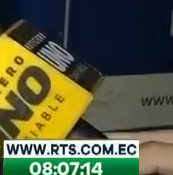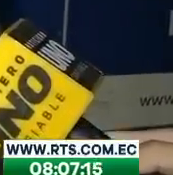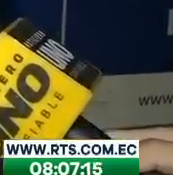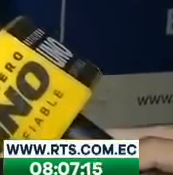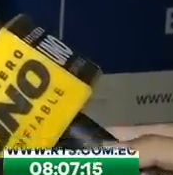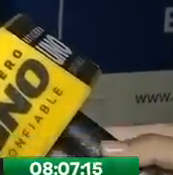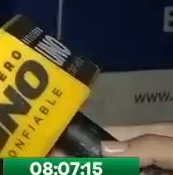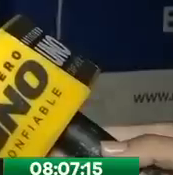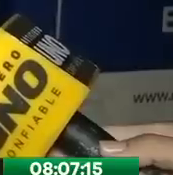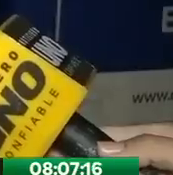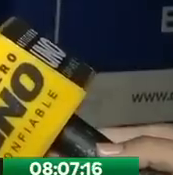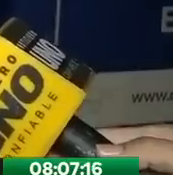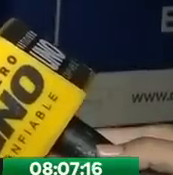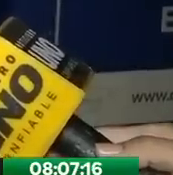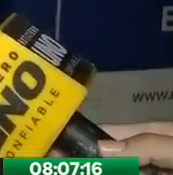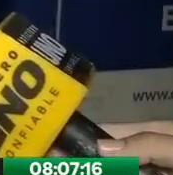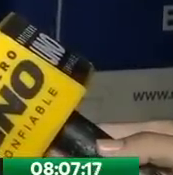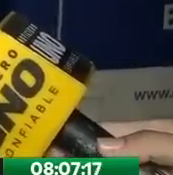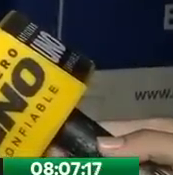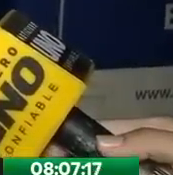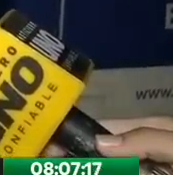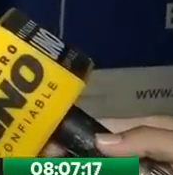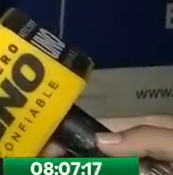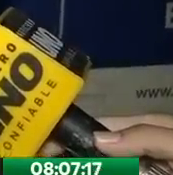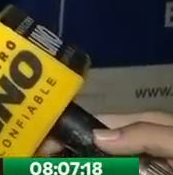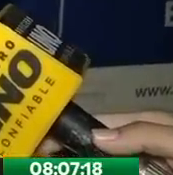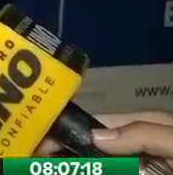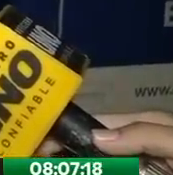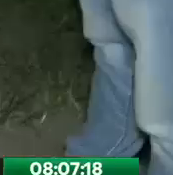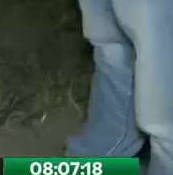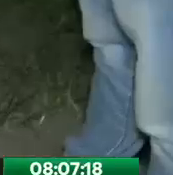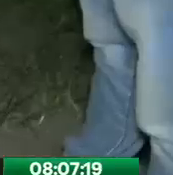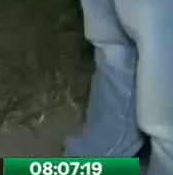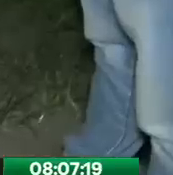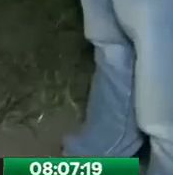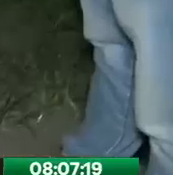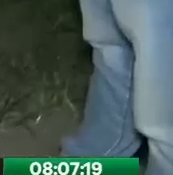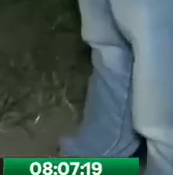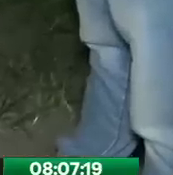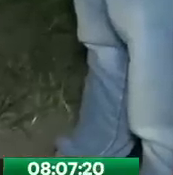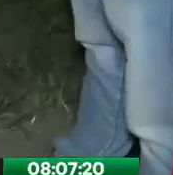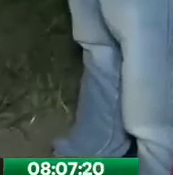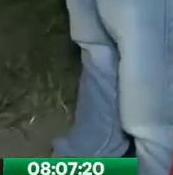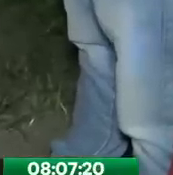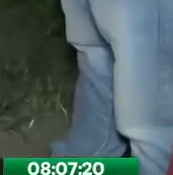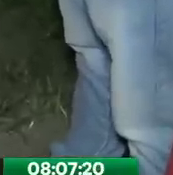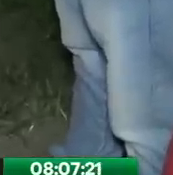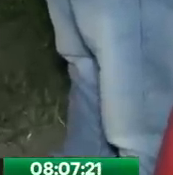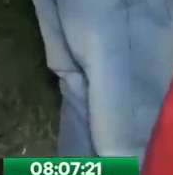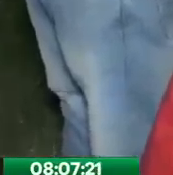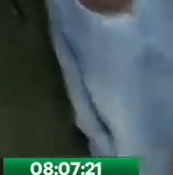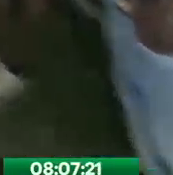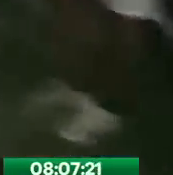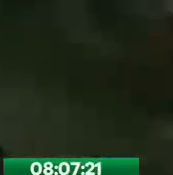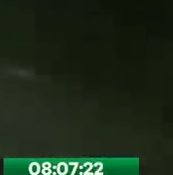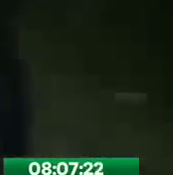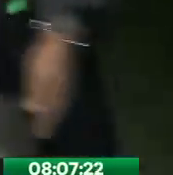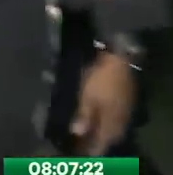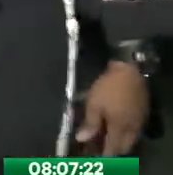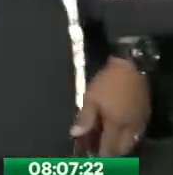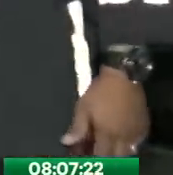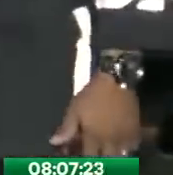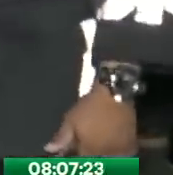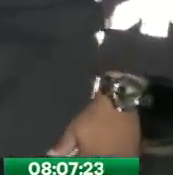vehículo sufrió algún daño, lo dejó abandonado. Agentes de la Oficina de Investigación de Accidentes de Tránsito de la